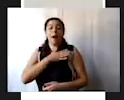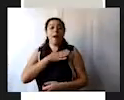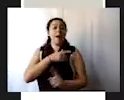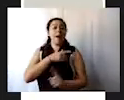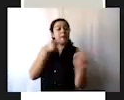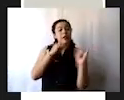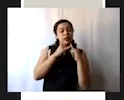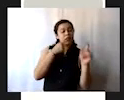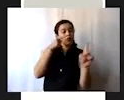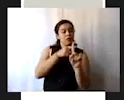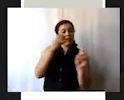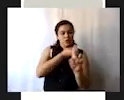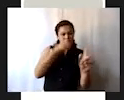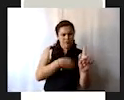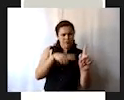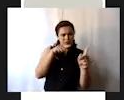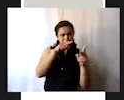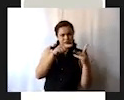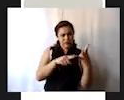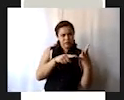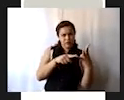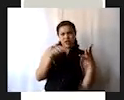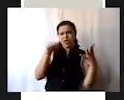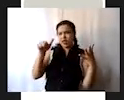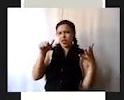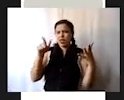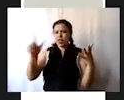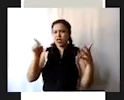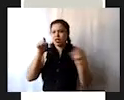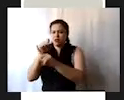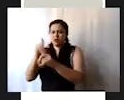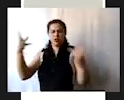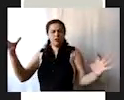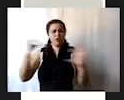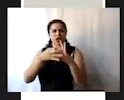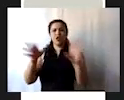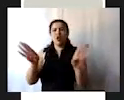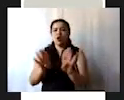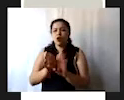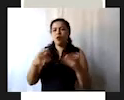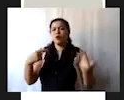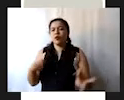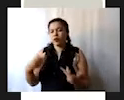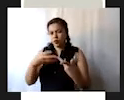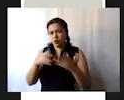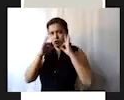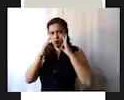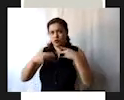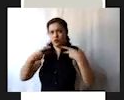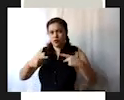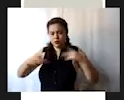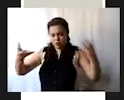institucional, organizacional con estos 17 grandes objetivos, cómo le contribuyo al esquema de personas, cómo